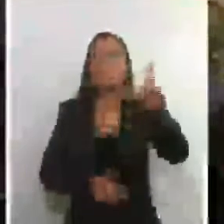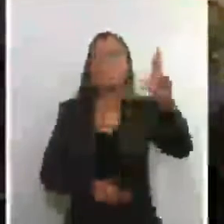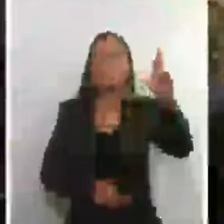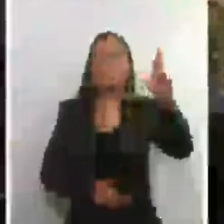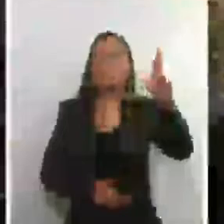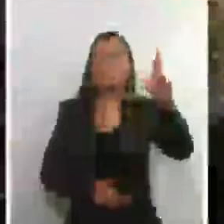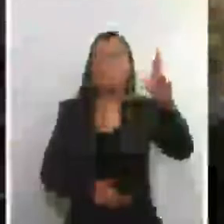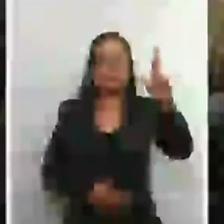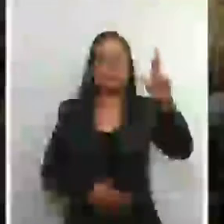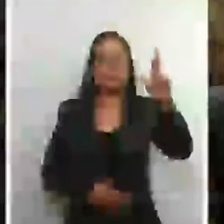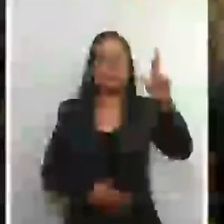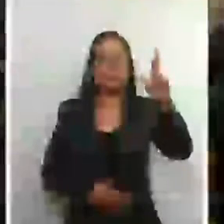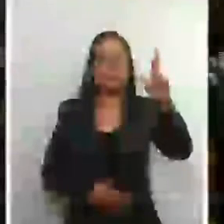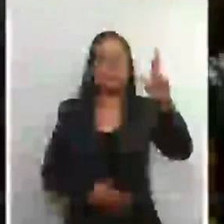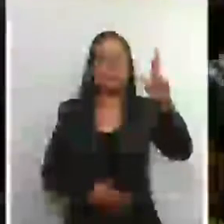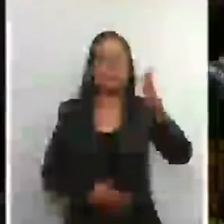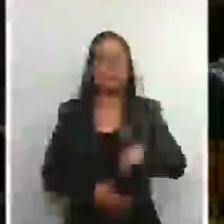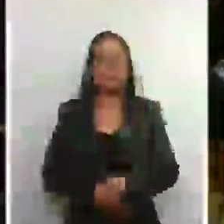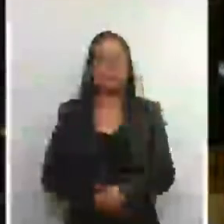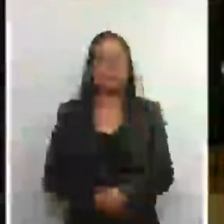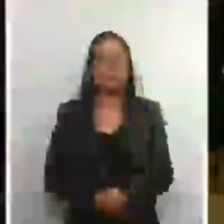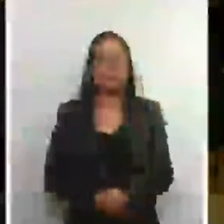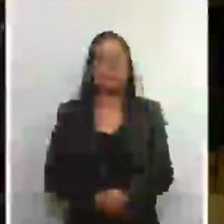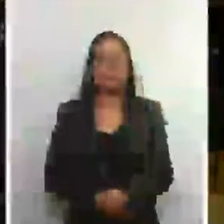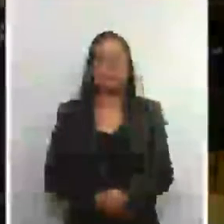sírvanse manifestarlo.